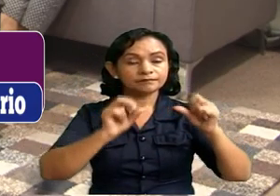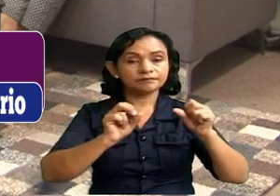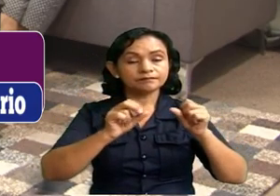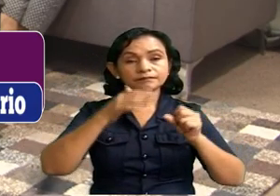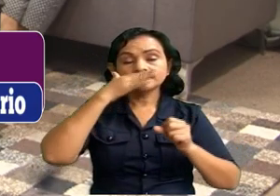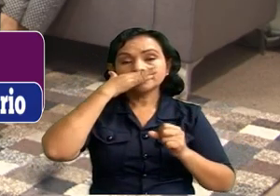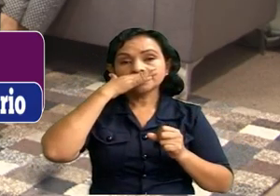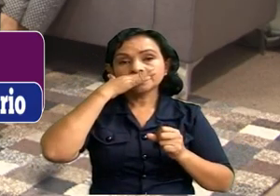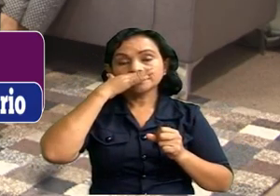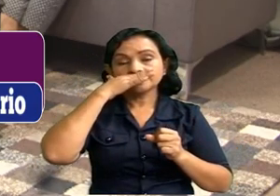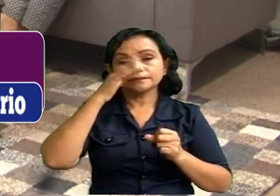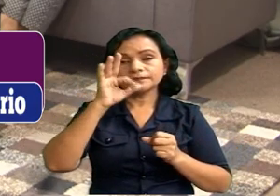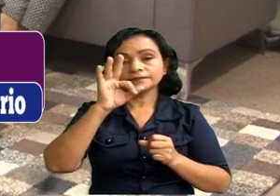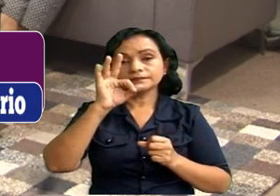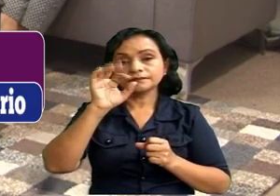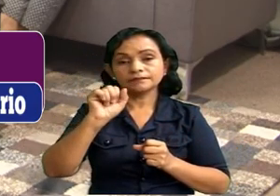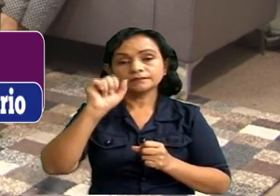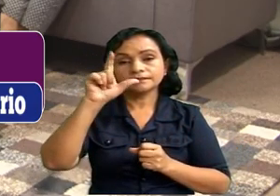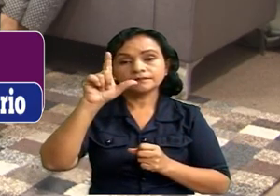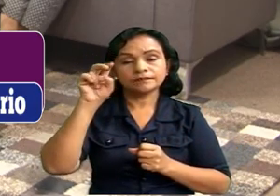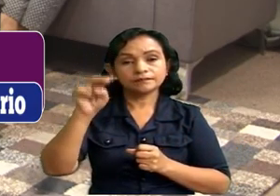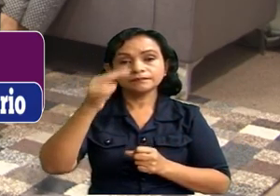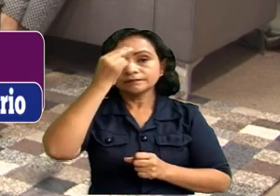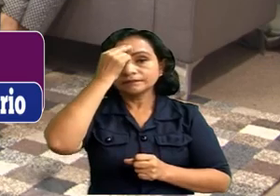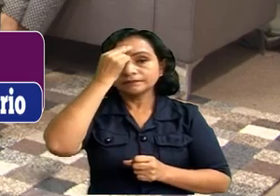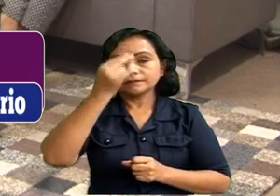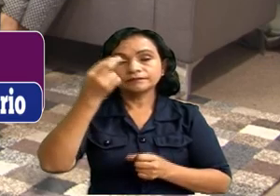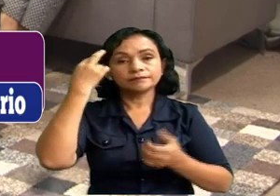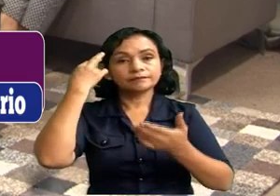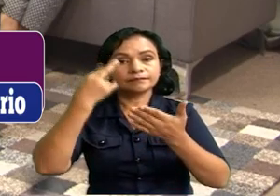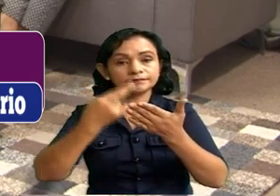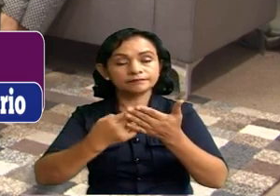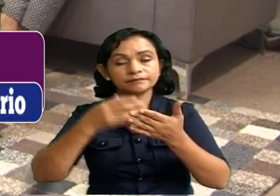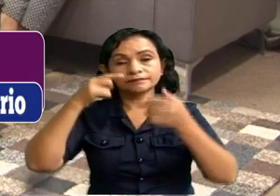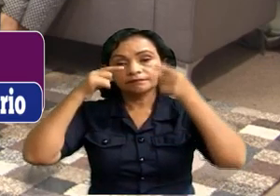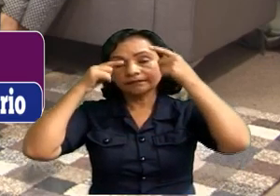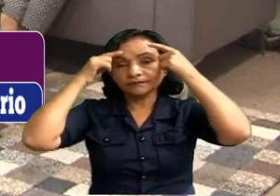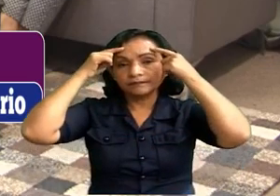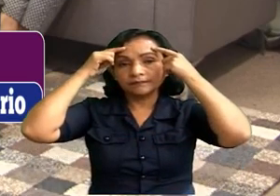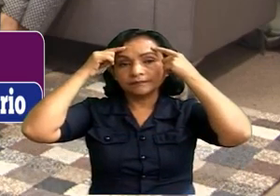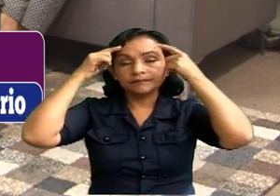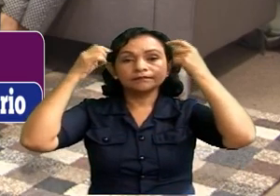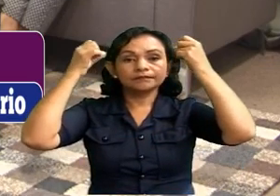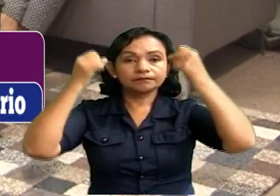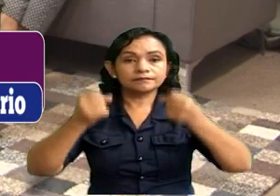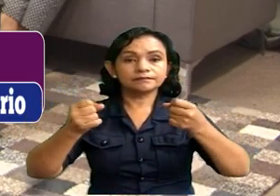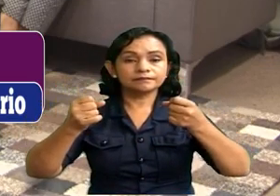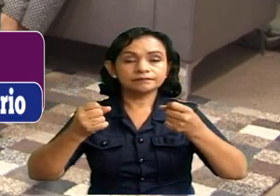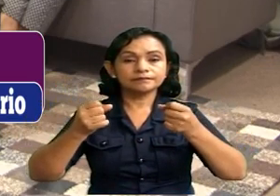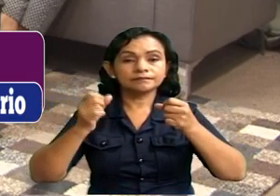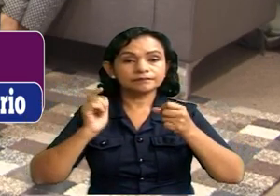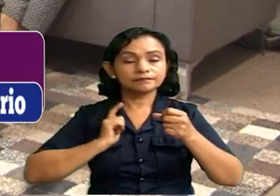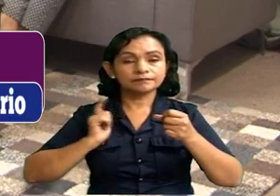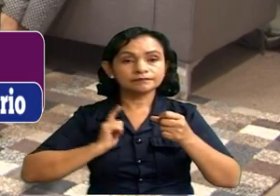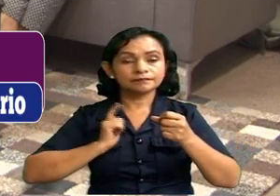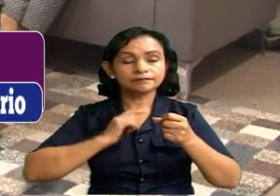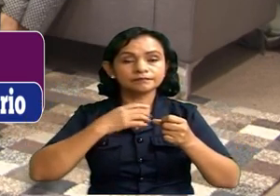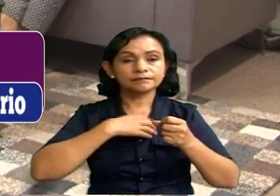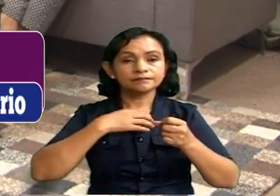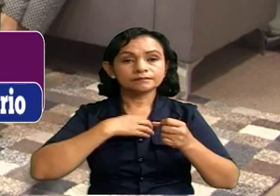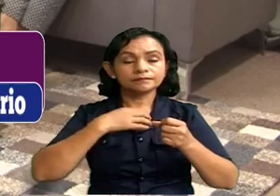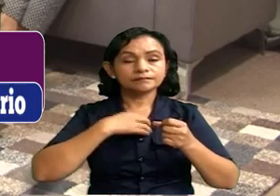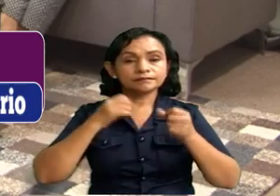Frente Sandinista de Liberación Nacional honra la memoria del comandante Hugo Chávez Frías, manteniendo nuestra